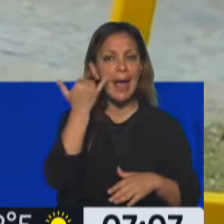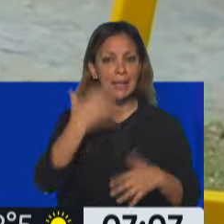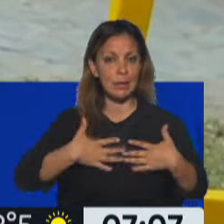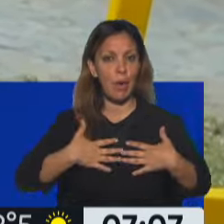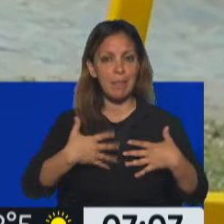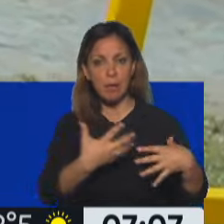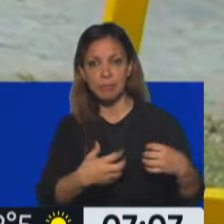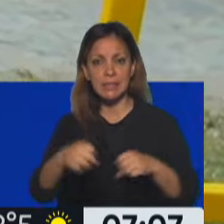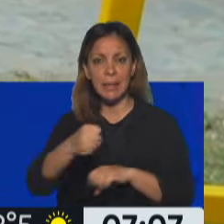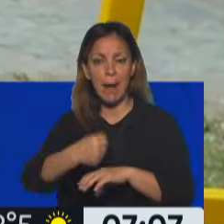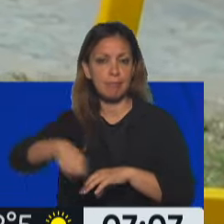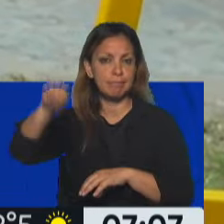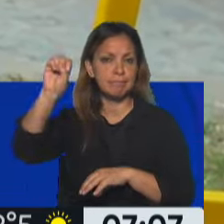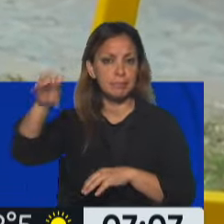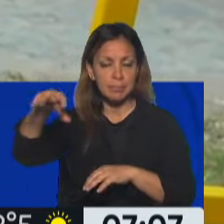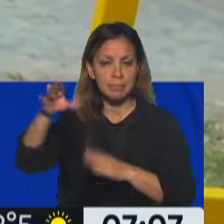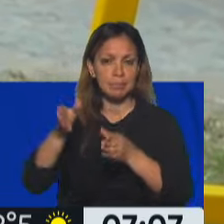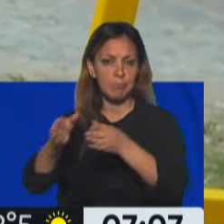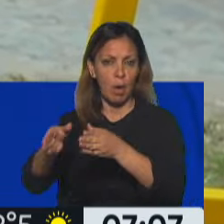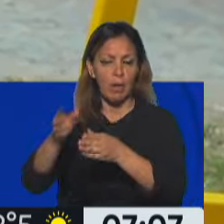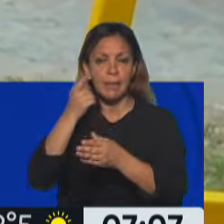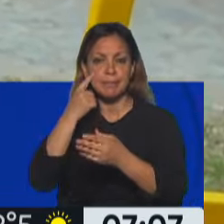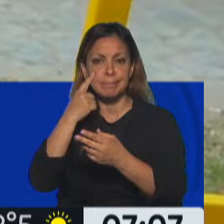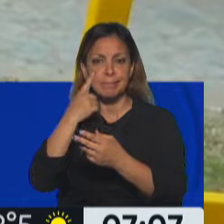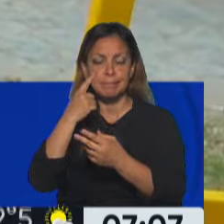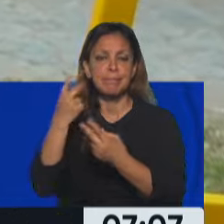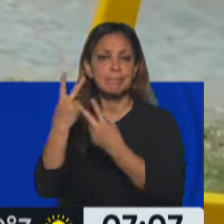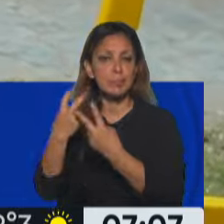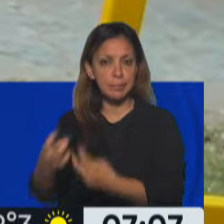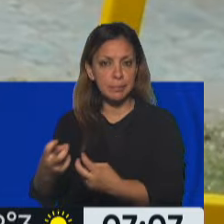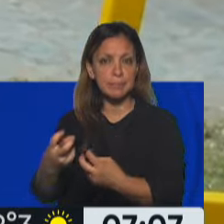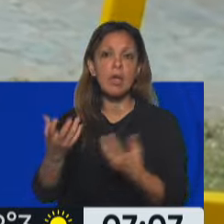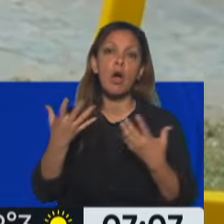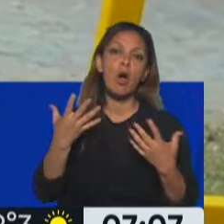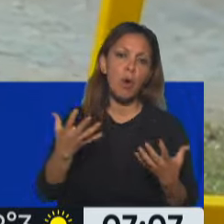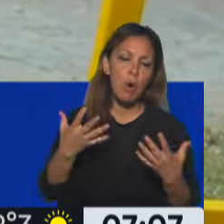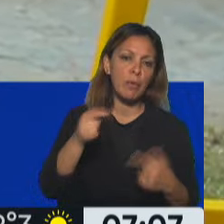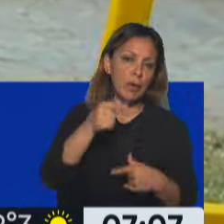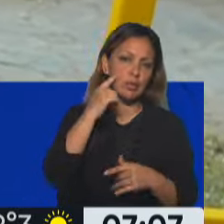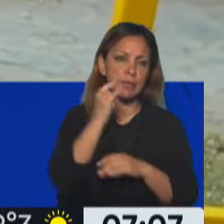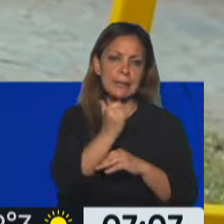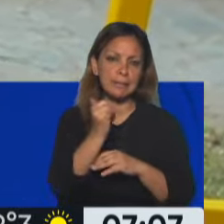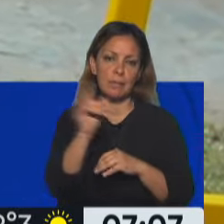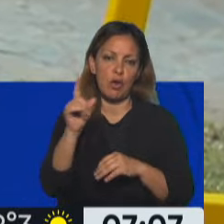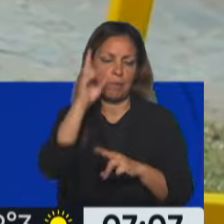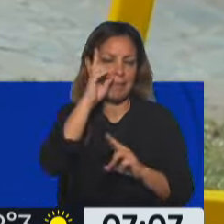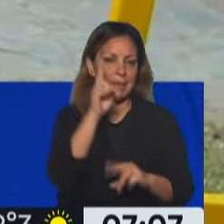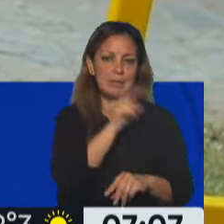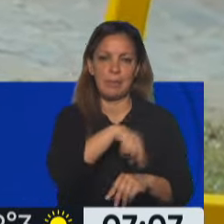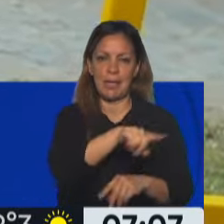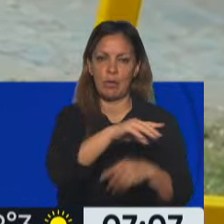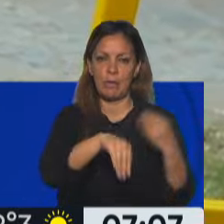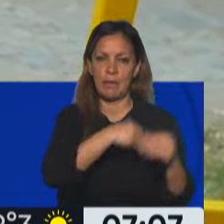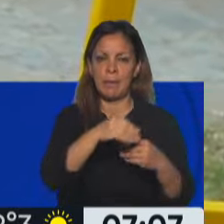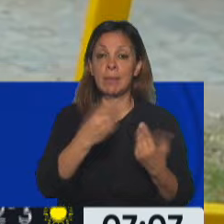cuerpo de este lugar. Por supuesto, es un operativo que no se ha dejado ver por respeto a las familias. Porque recuerden que seguimos buscando a